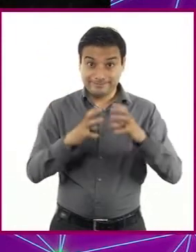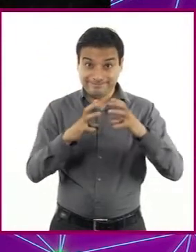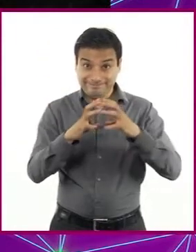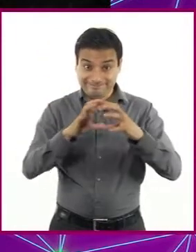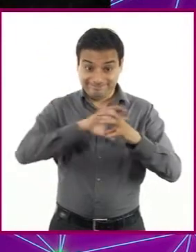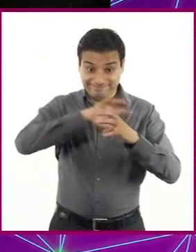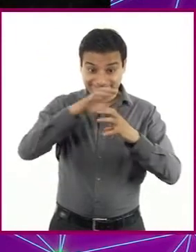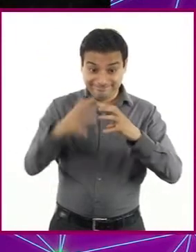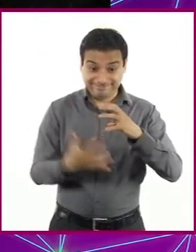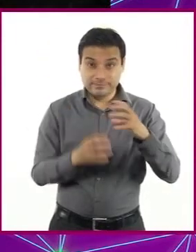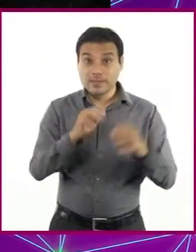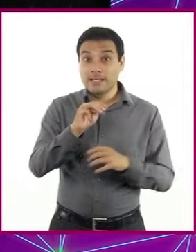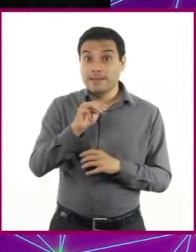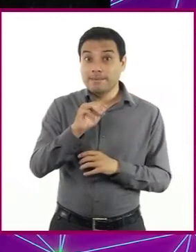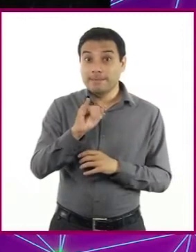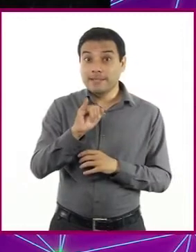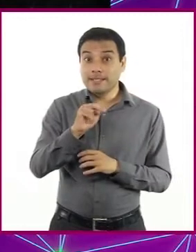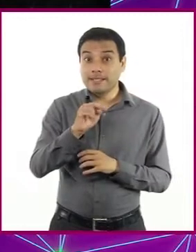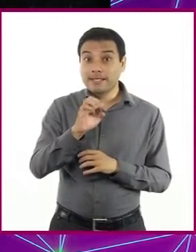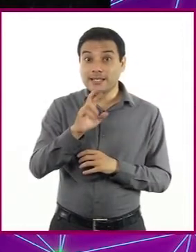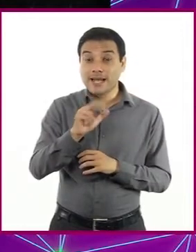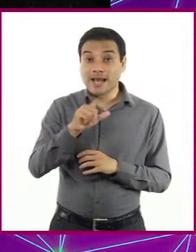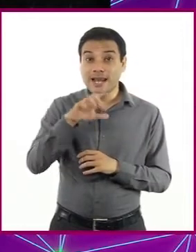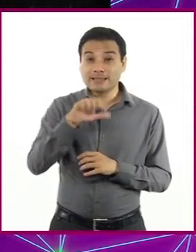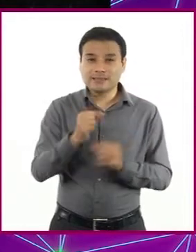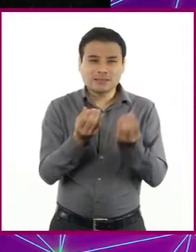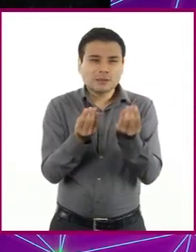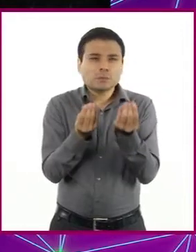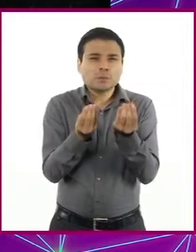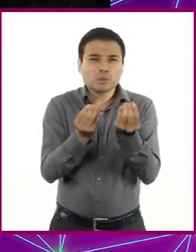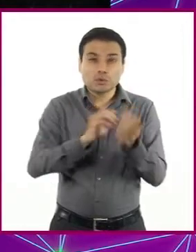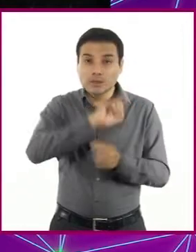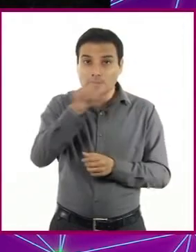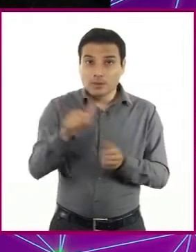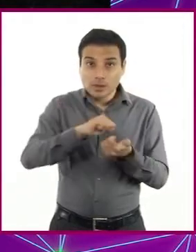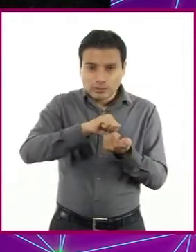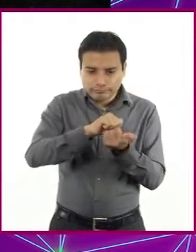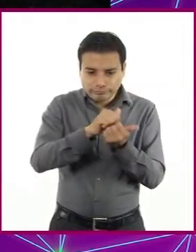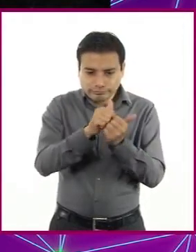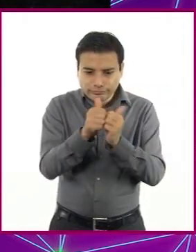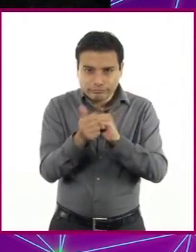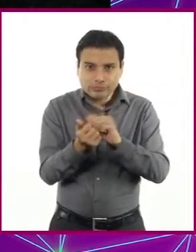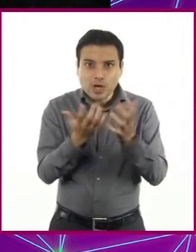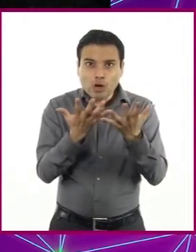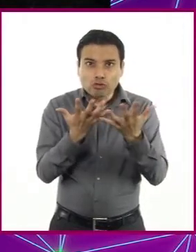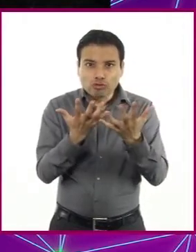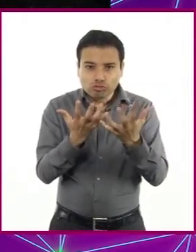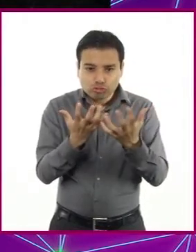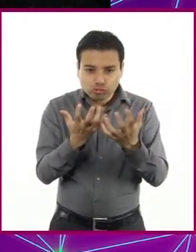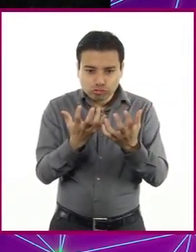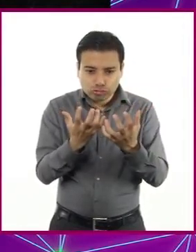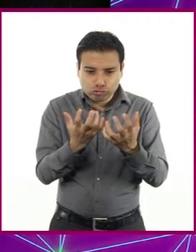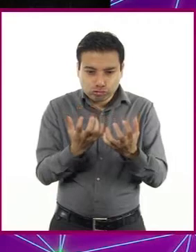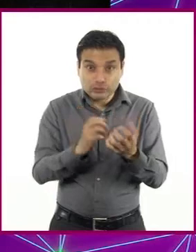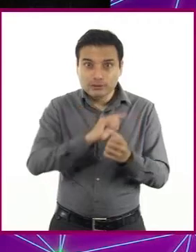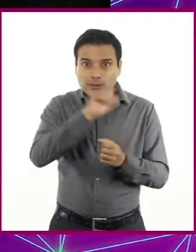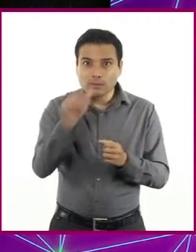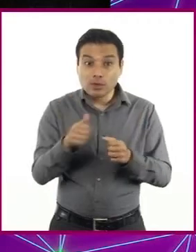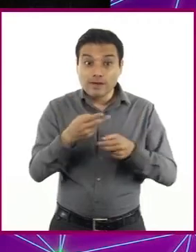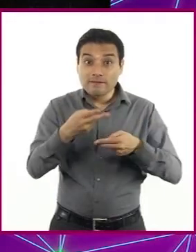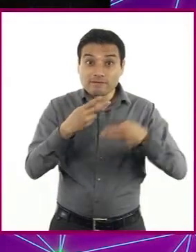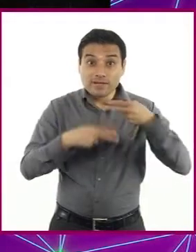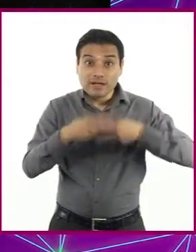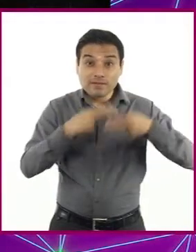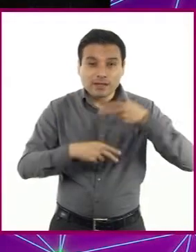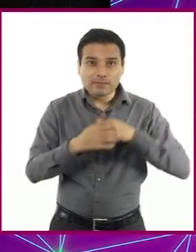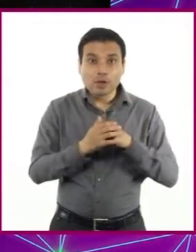Este acontecimiento provocó la oxidación de minerales preexistentes, produciendo las primeras apariciones de hasta 2/3 de